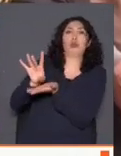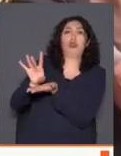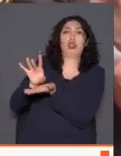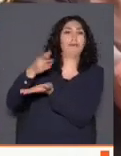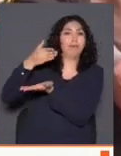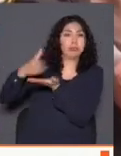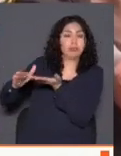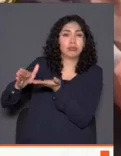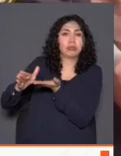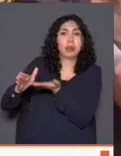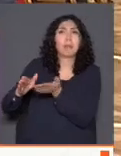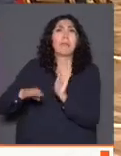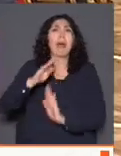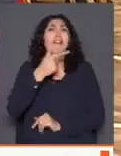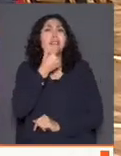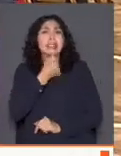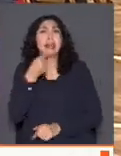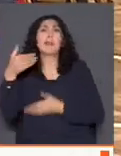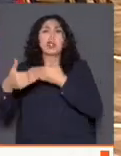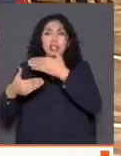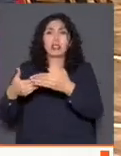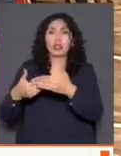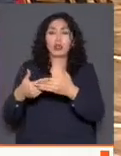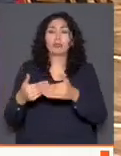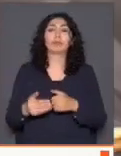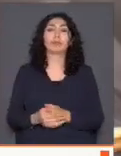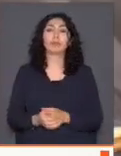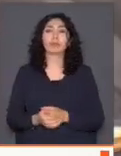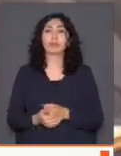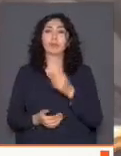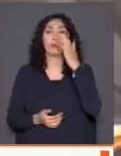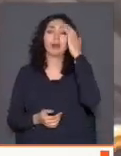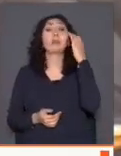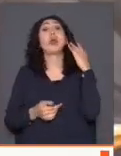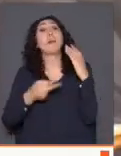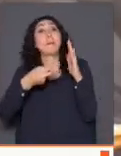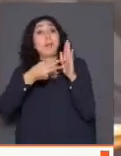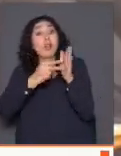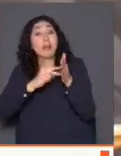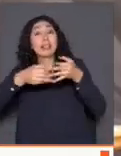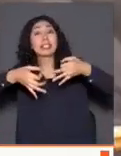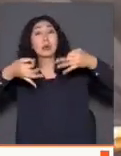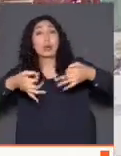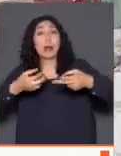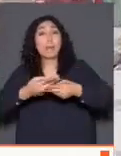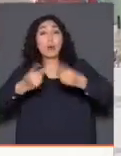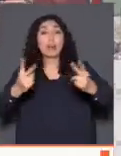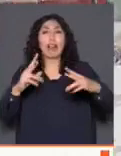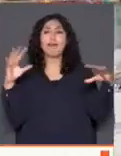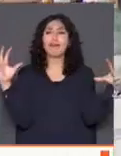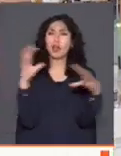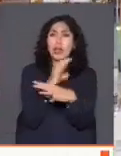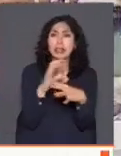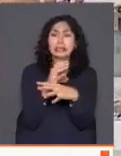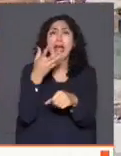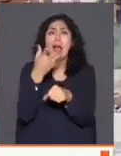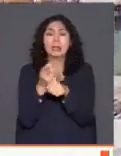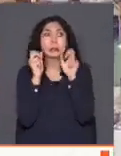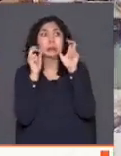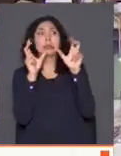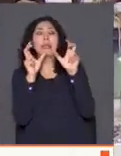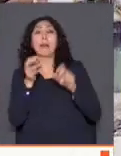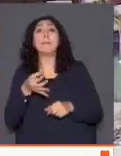los procesos de notificación. El recrudecimiento de los problemas en materia de seguridad pública y violencia encendieron las alarmas en La Moneda y